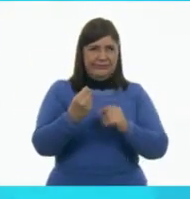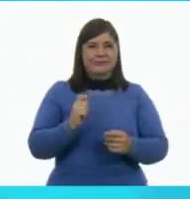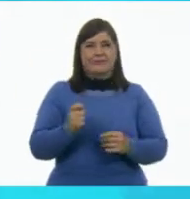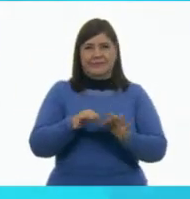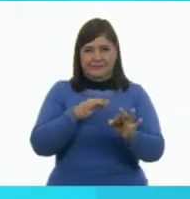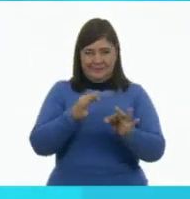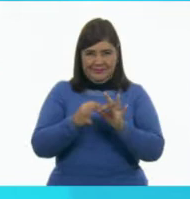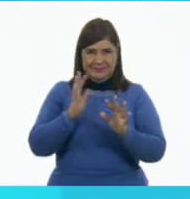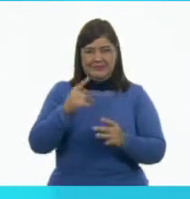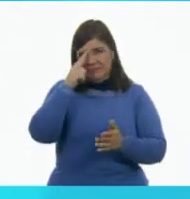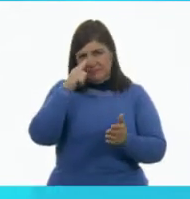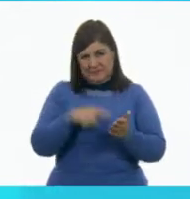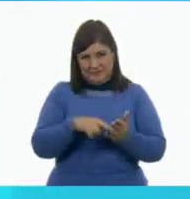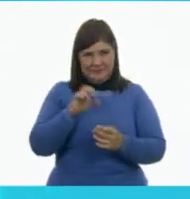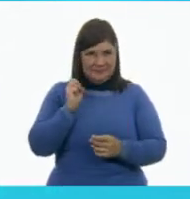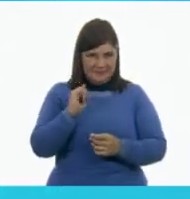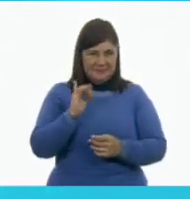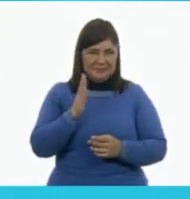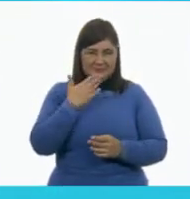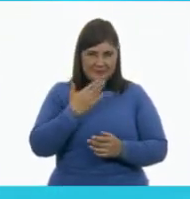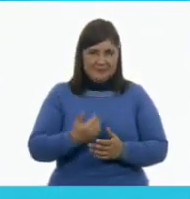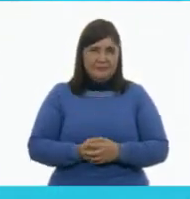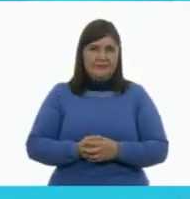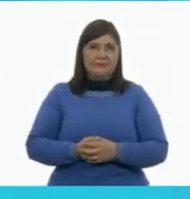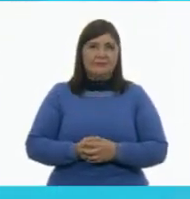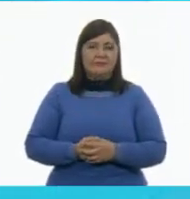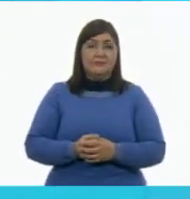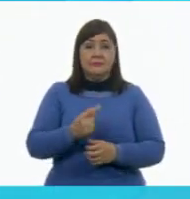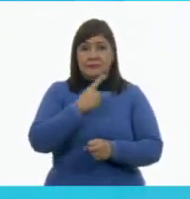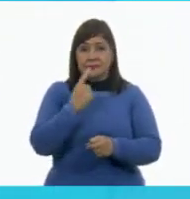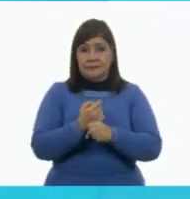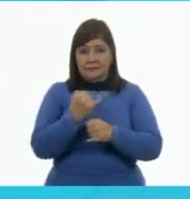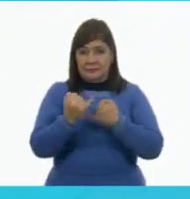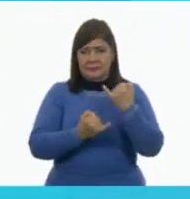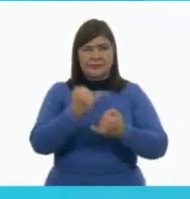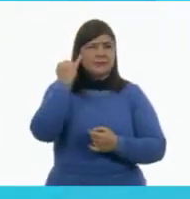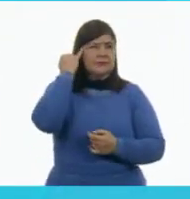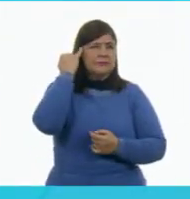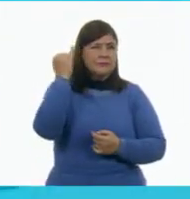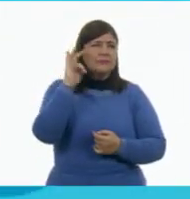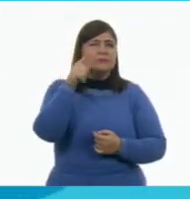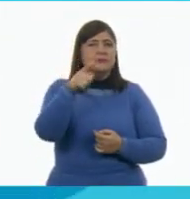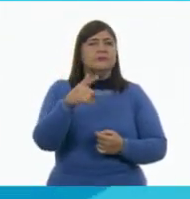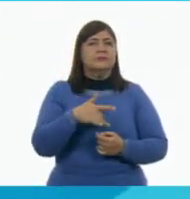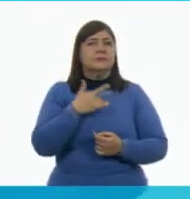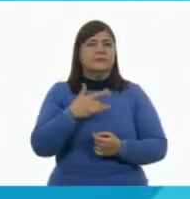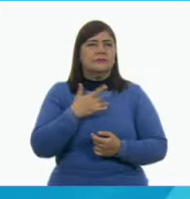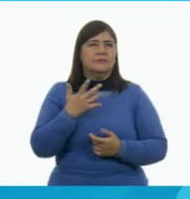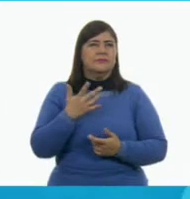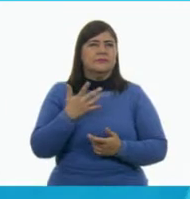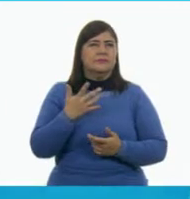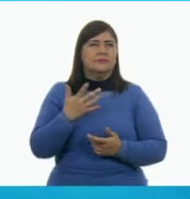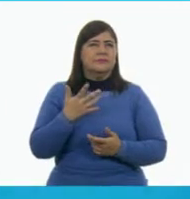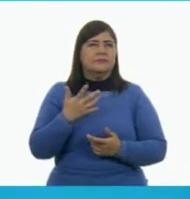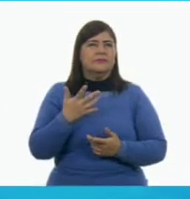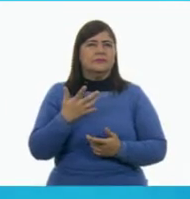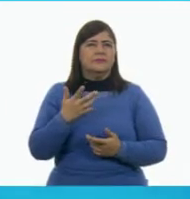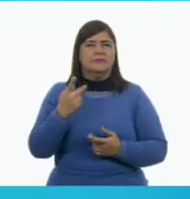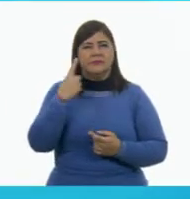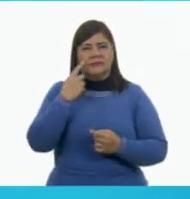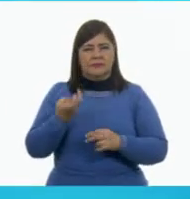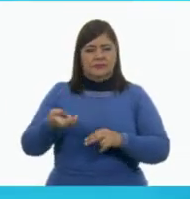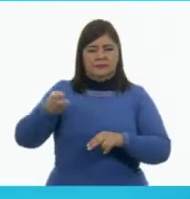Listo. Creo que sí. El primer juego. Imagínate que eres un auto. Te subes a tu